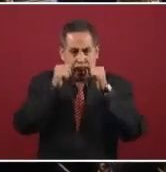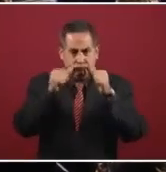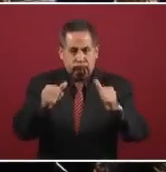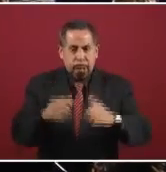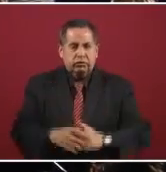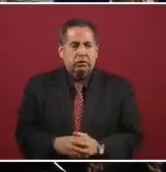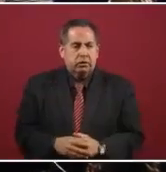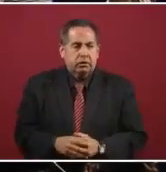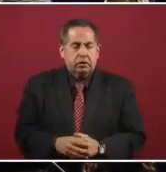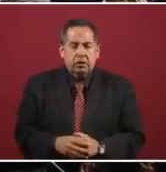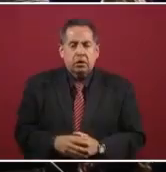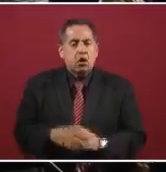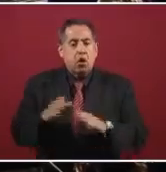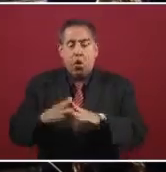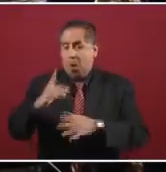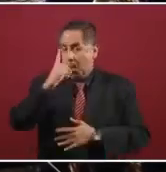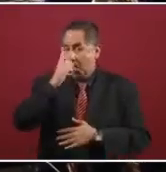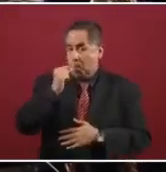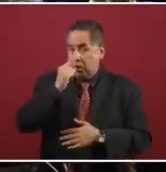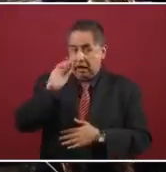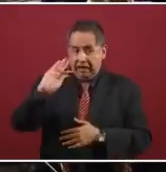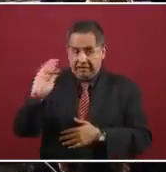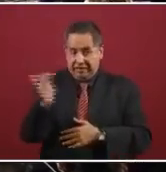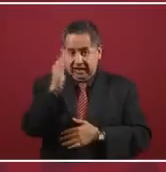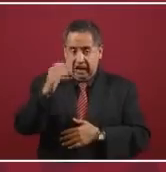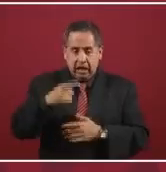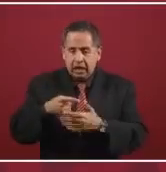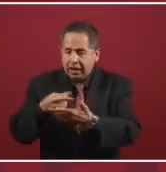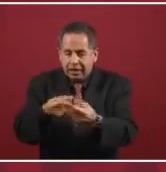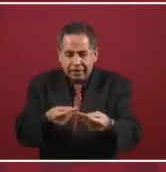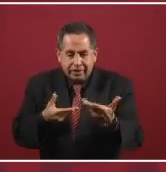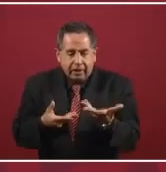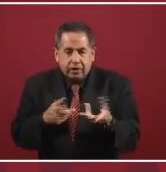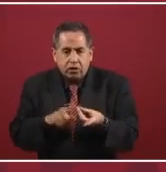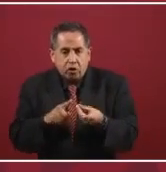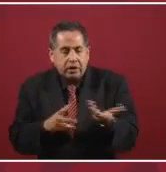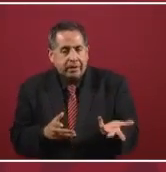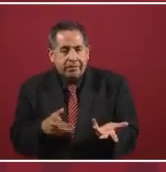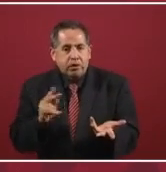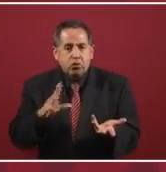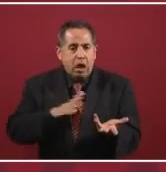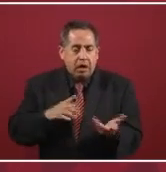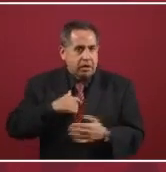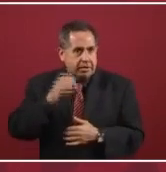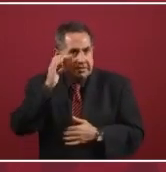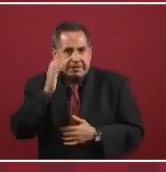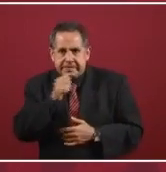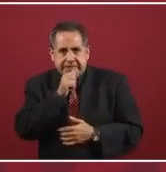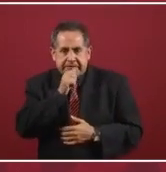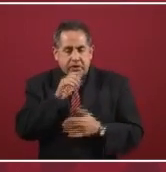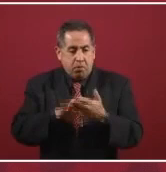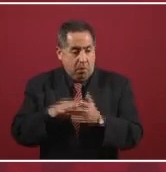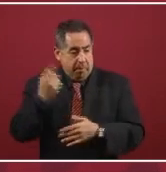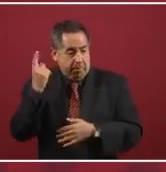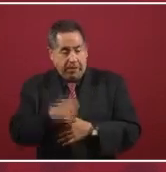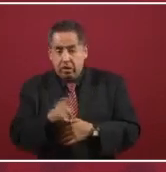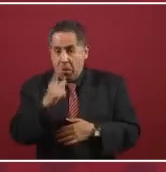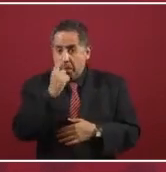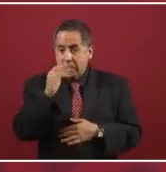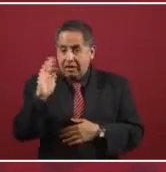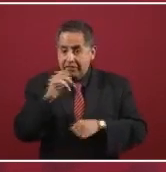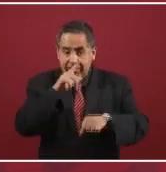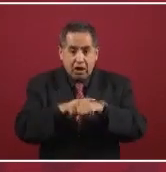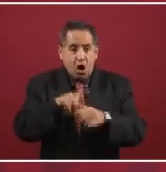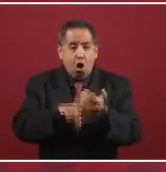El intentos de Policía Federal, necesitaría yo tener los datos, pero en principio no hay, que yo sepa, ninguna indicación de que la Policía Federal u